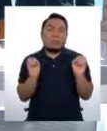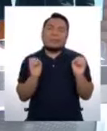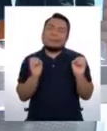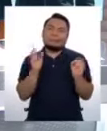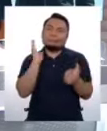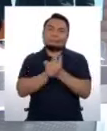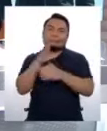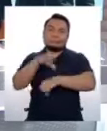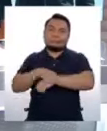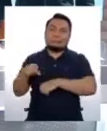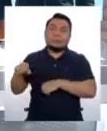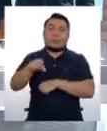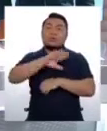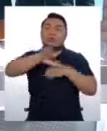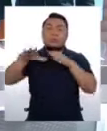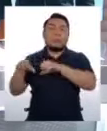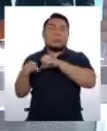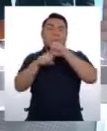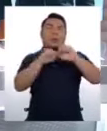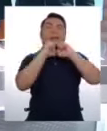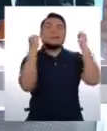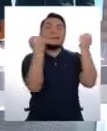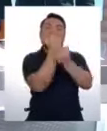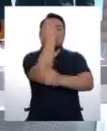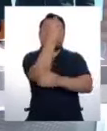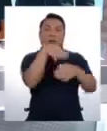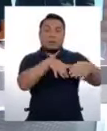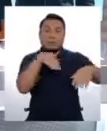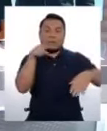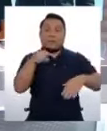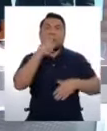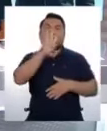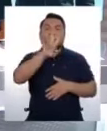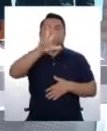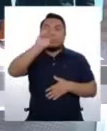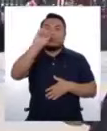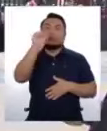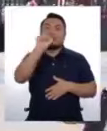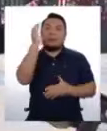llevados al Estadio Nacional, donde recibieron multas de hasta 430 soles.